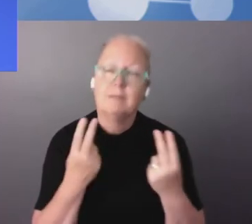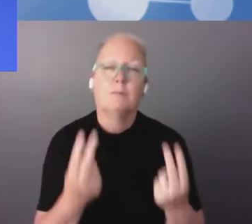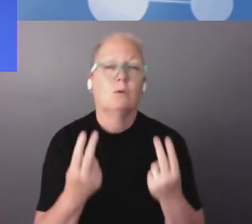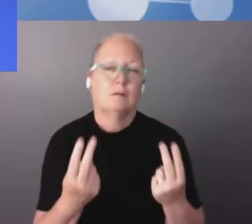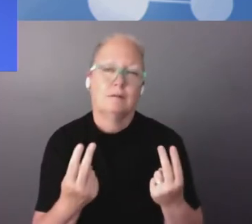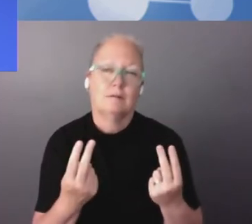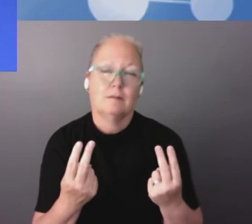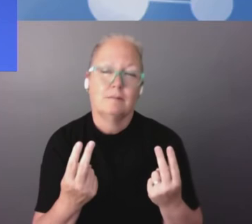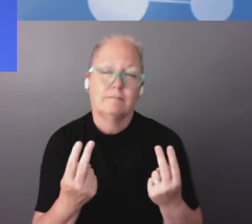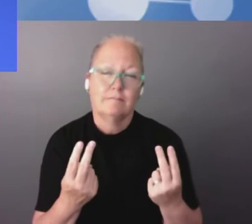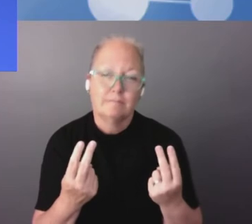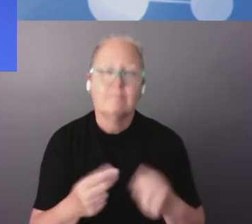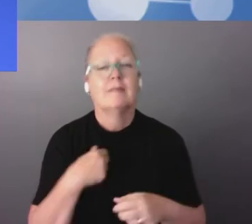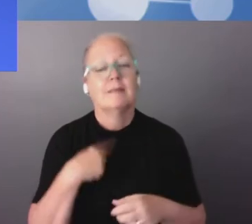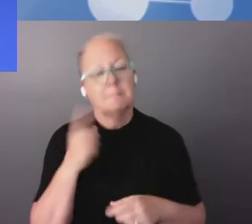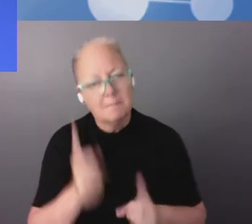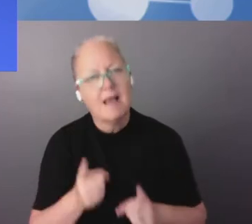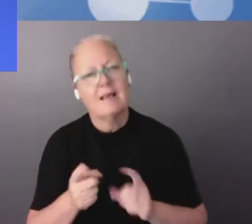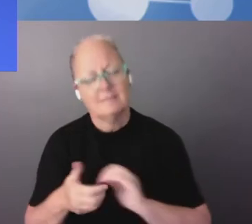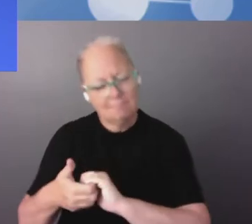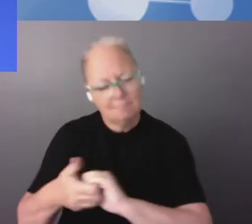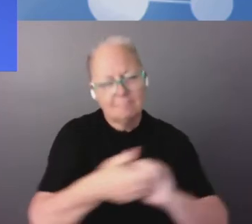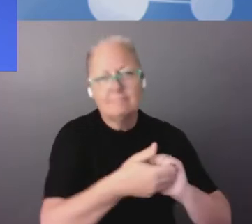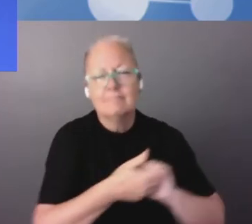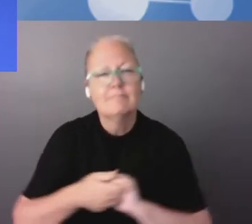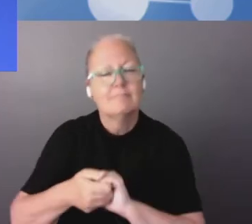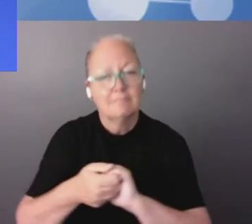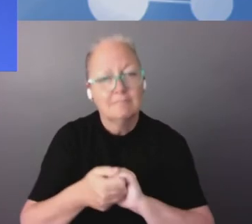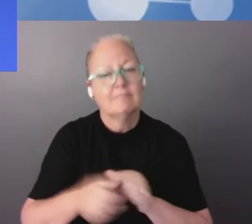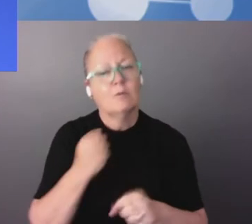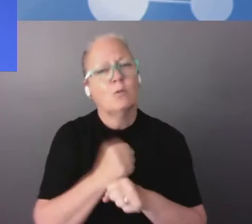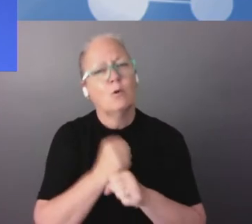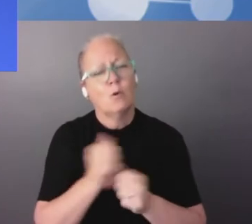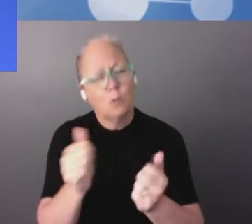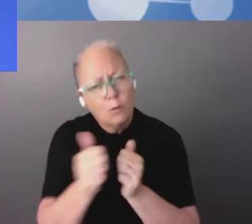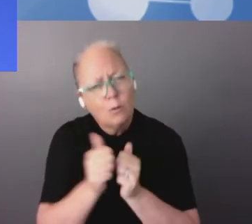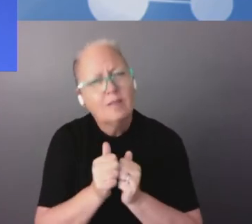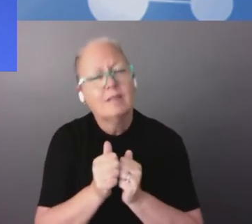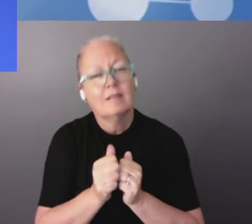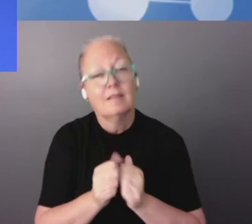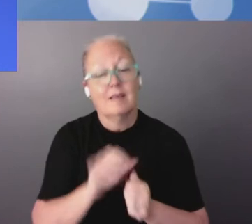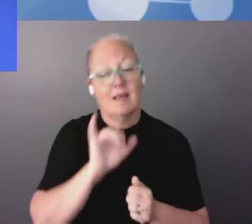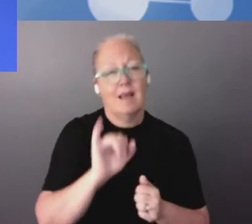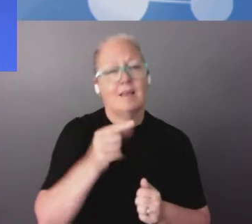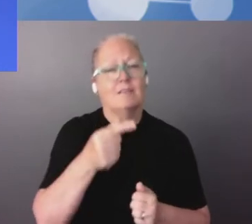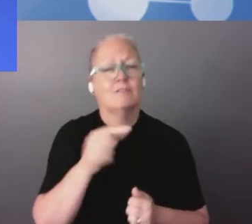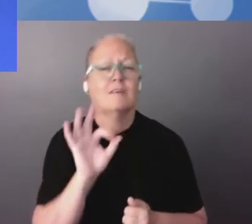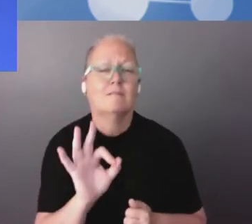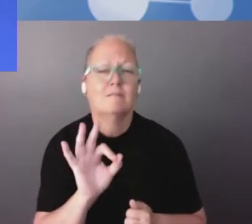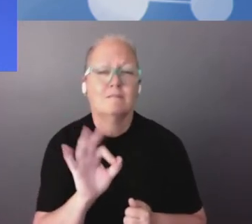cumbre digital de la ONU tenemos que encontrar soluciones comunes en lo que respecta